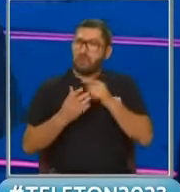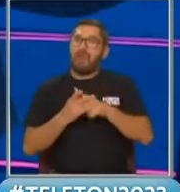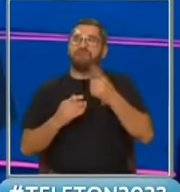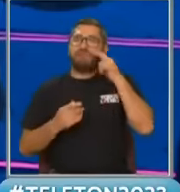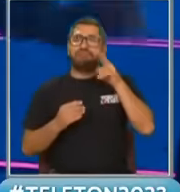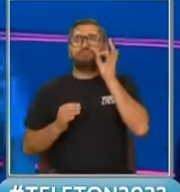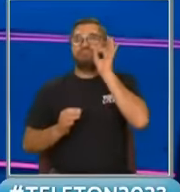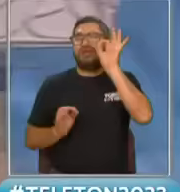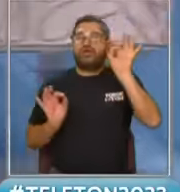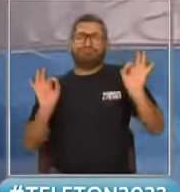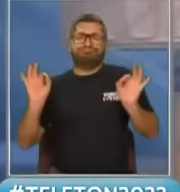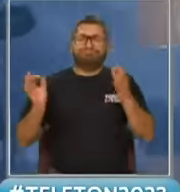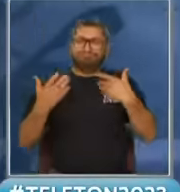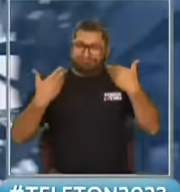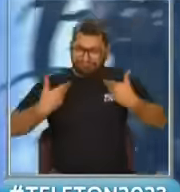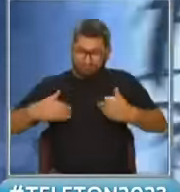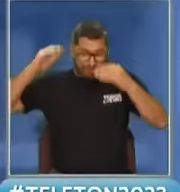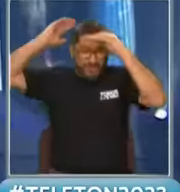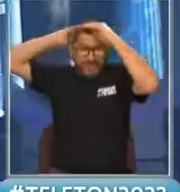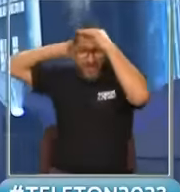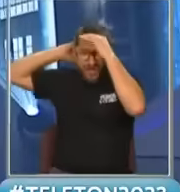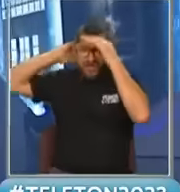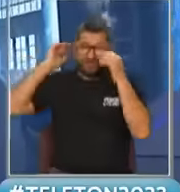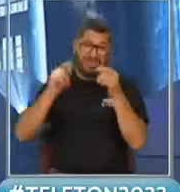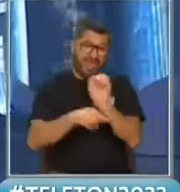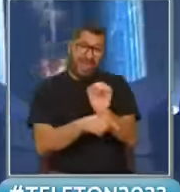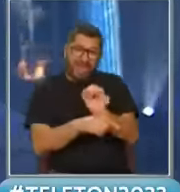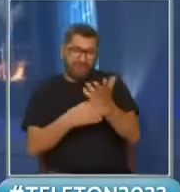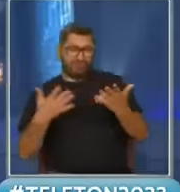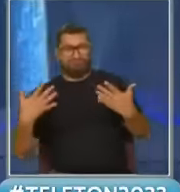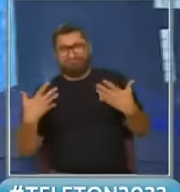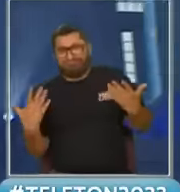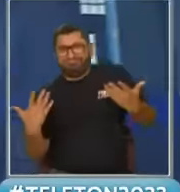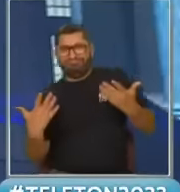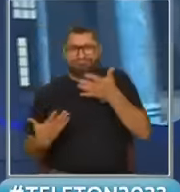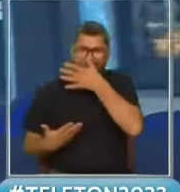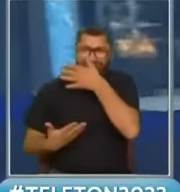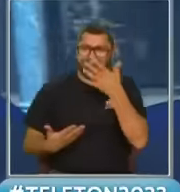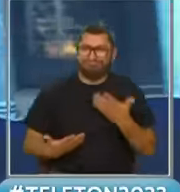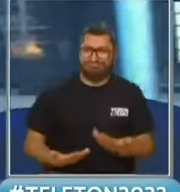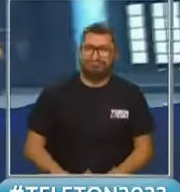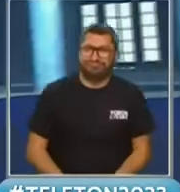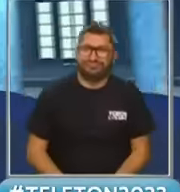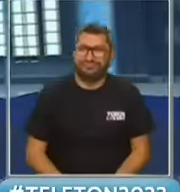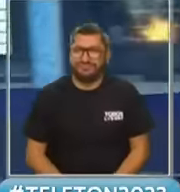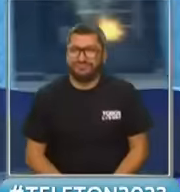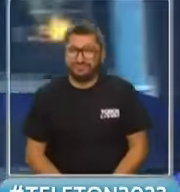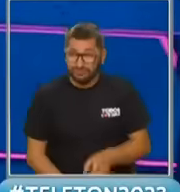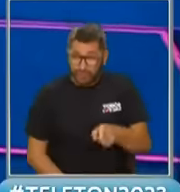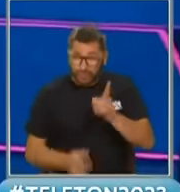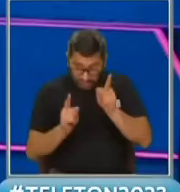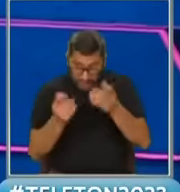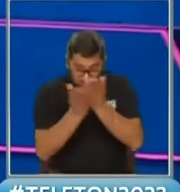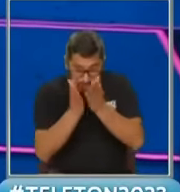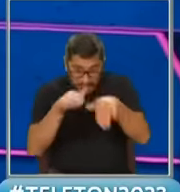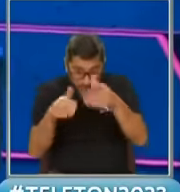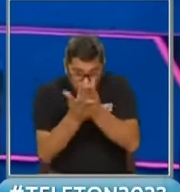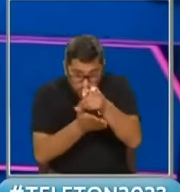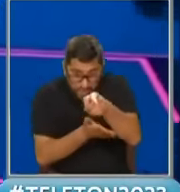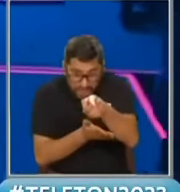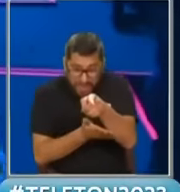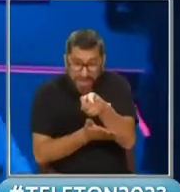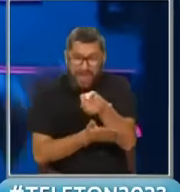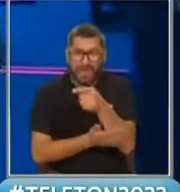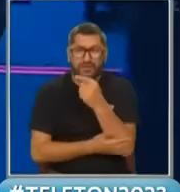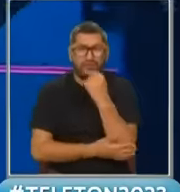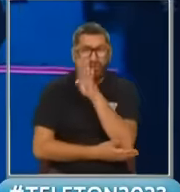Sin gorro y sin camioneta. ¡Bueno! Oye, pero Galeno, ¿usted estudió ahí? ¿En la